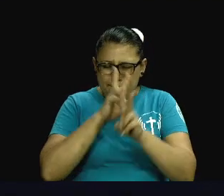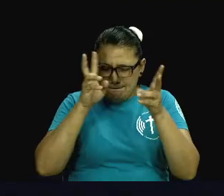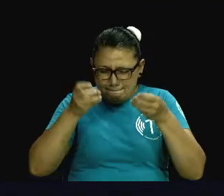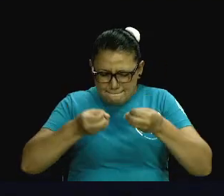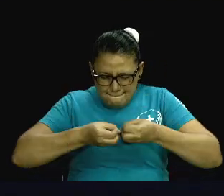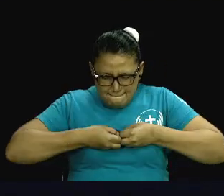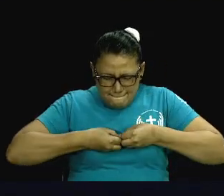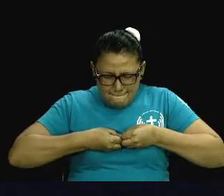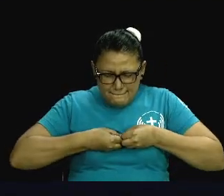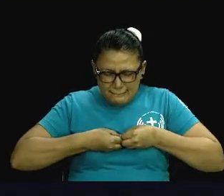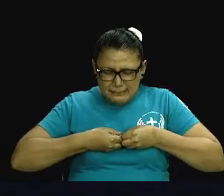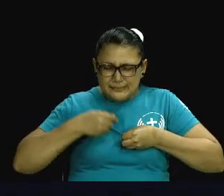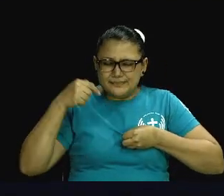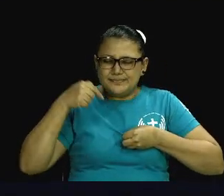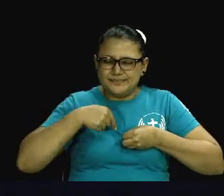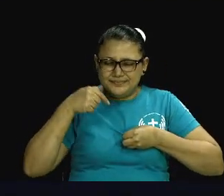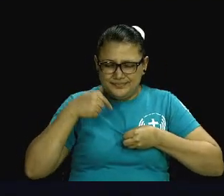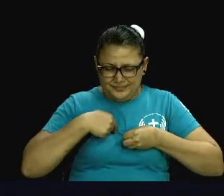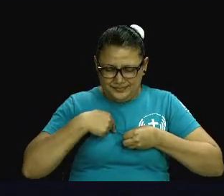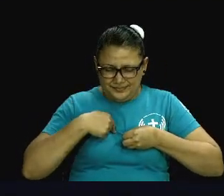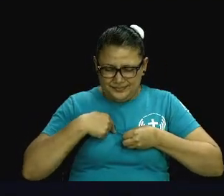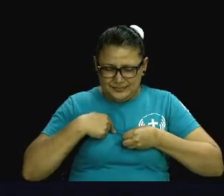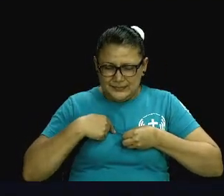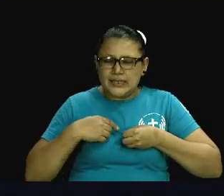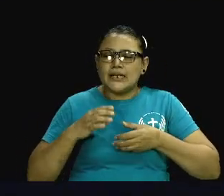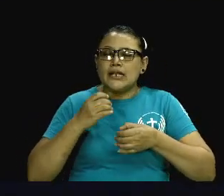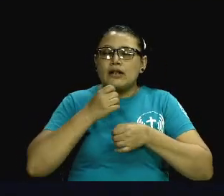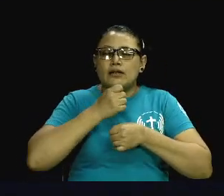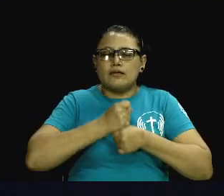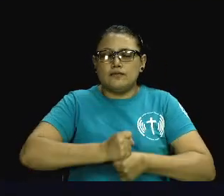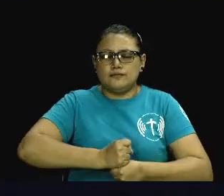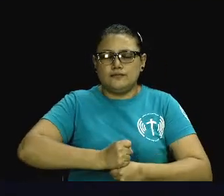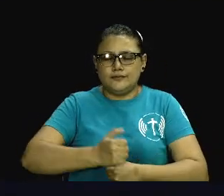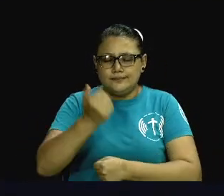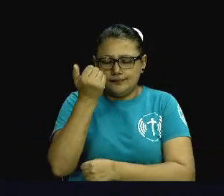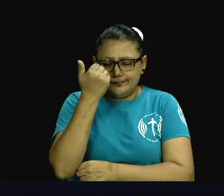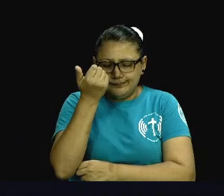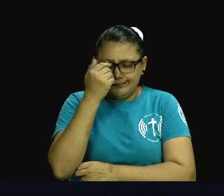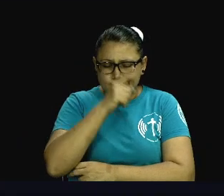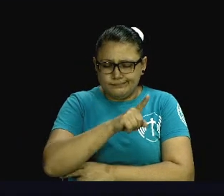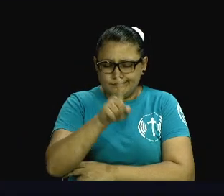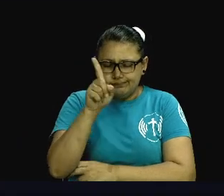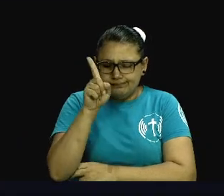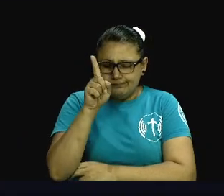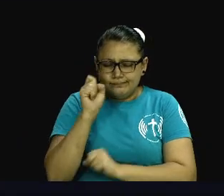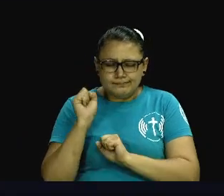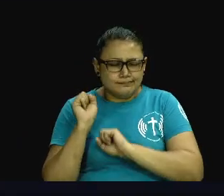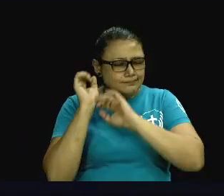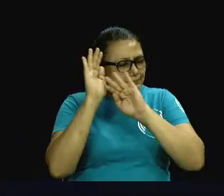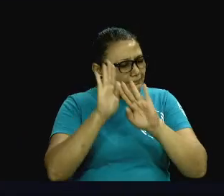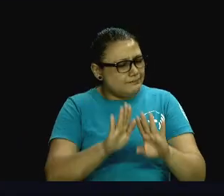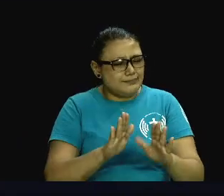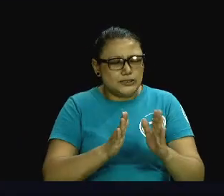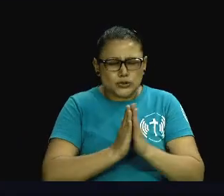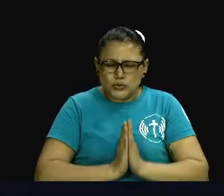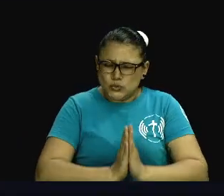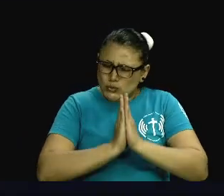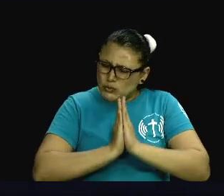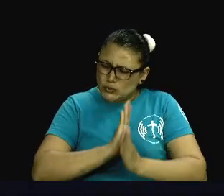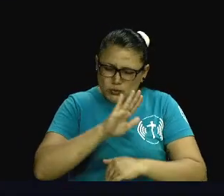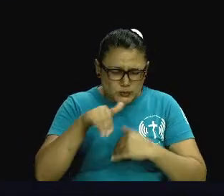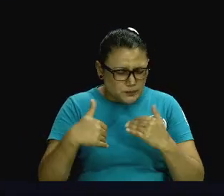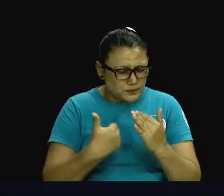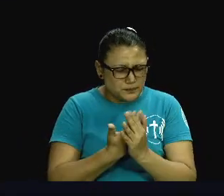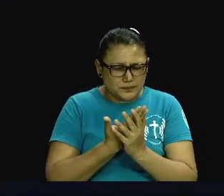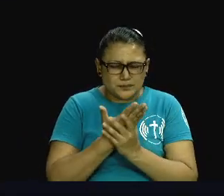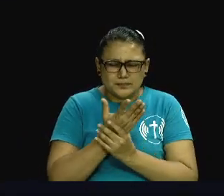y esa paz me movera a seguir confiando en ti bendice pues todas las peticiones que hemos traído en esta tarde